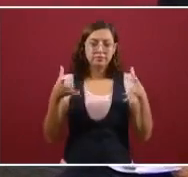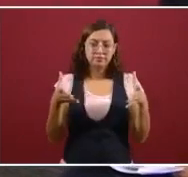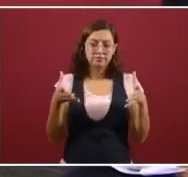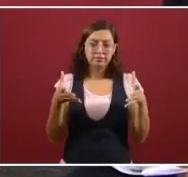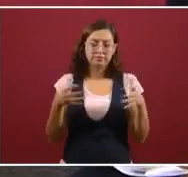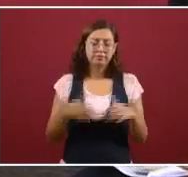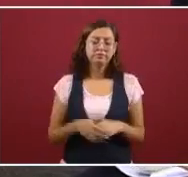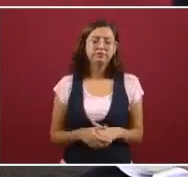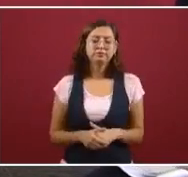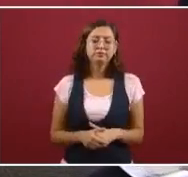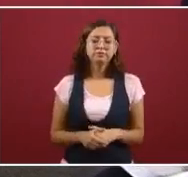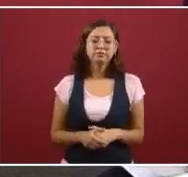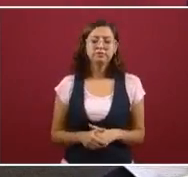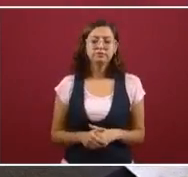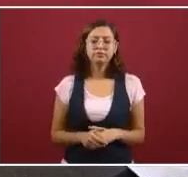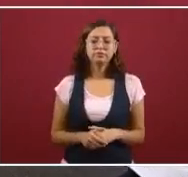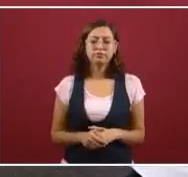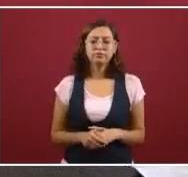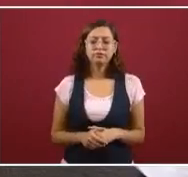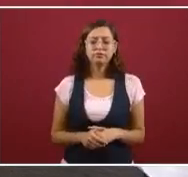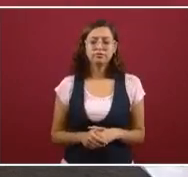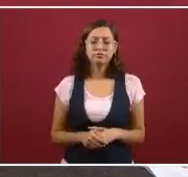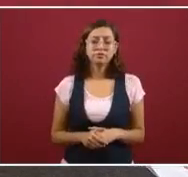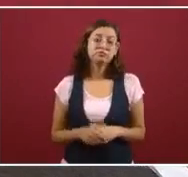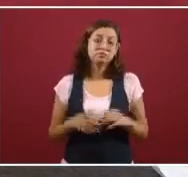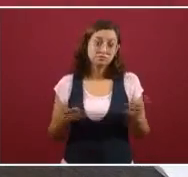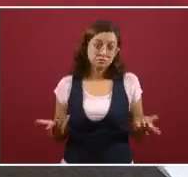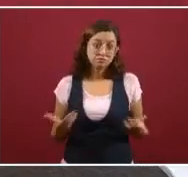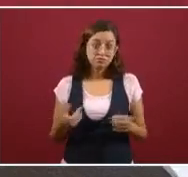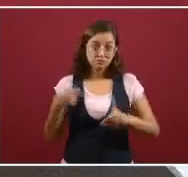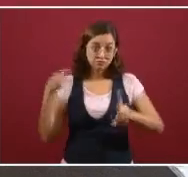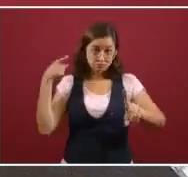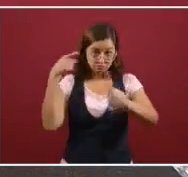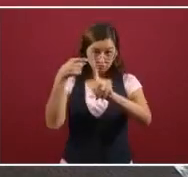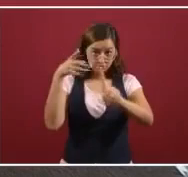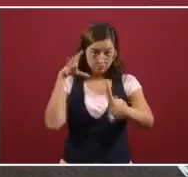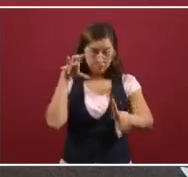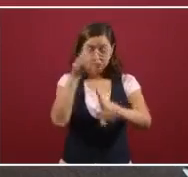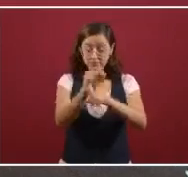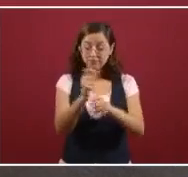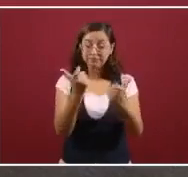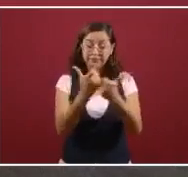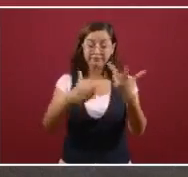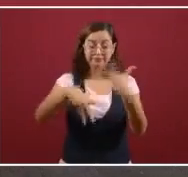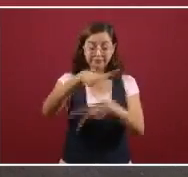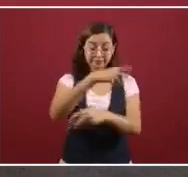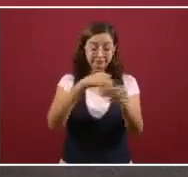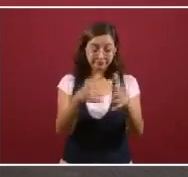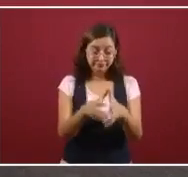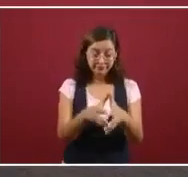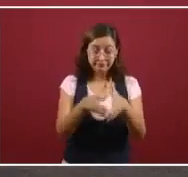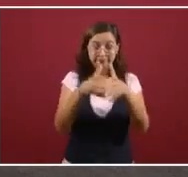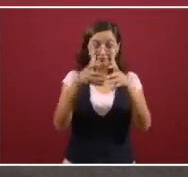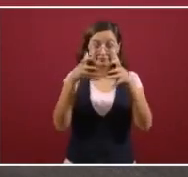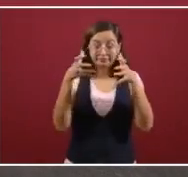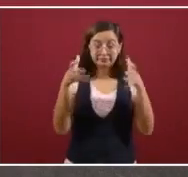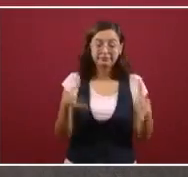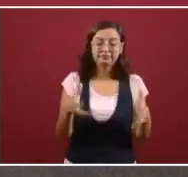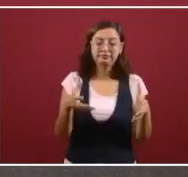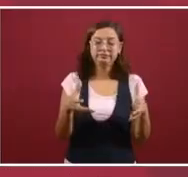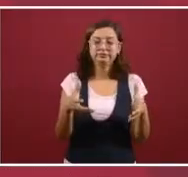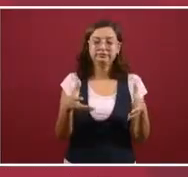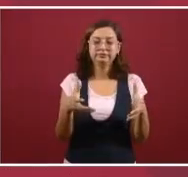Si logramos que haya crecimiento económico, entonces pues va a aumentar